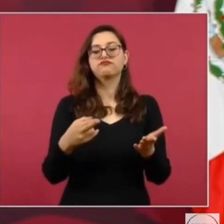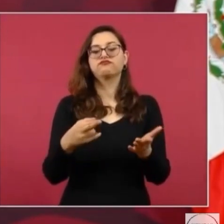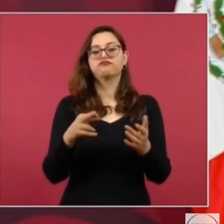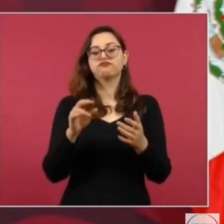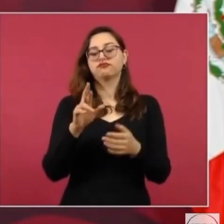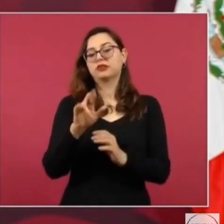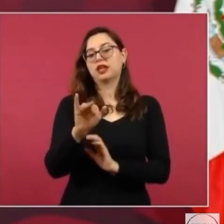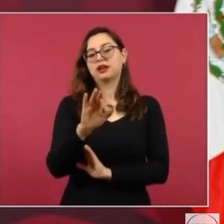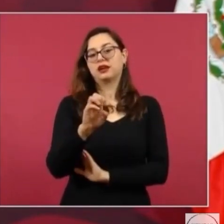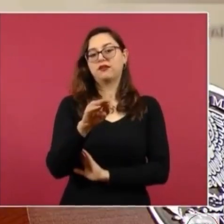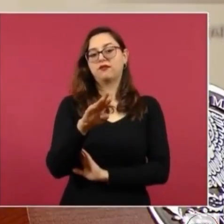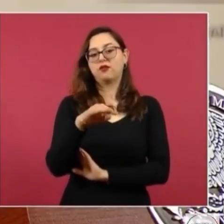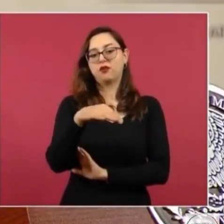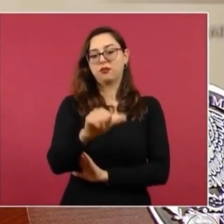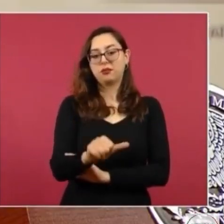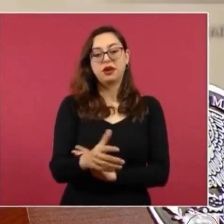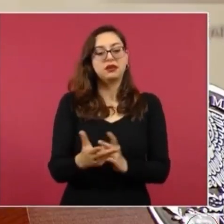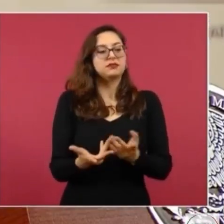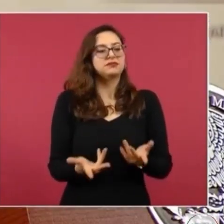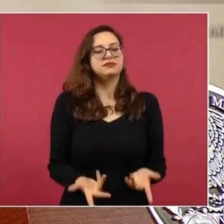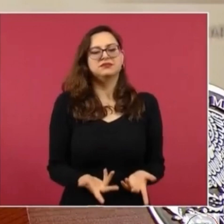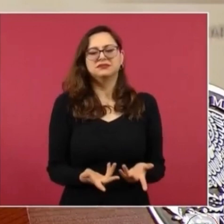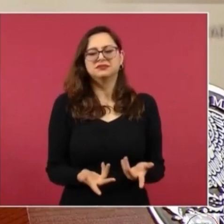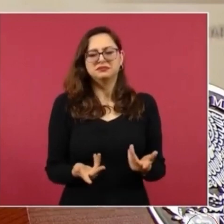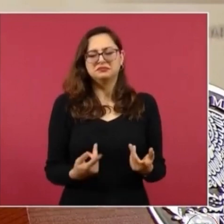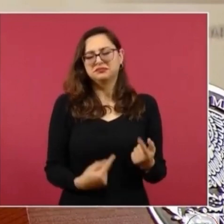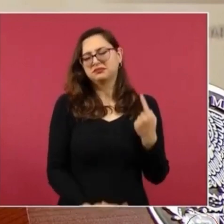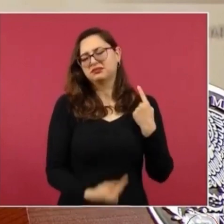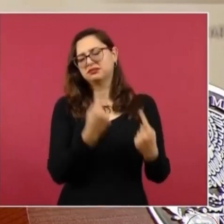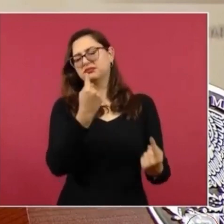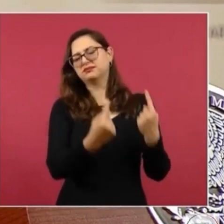sea, pero no es nada personal,